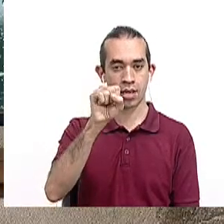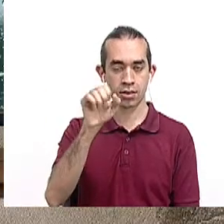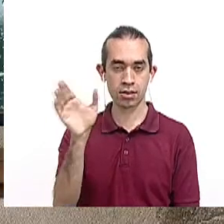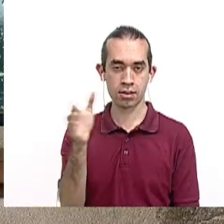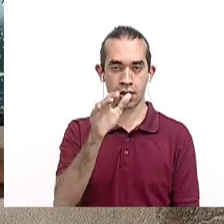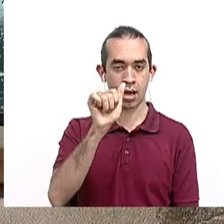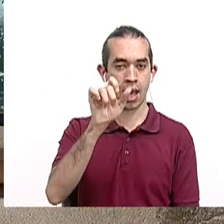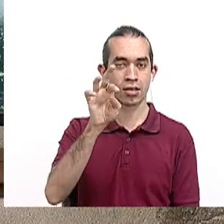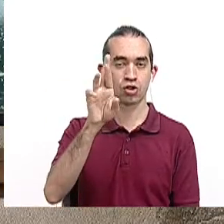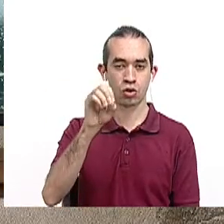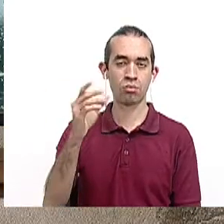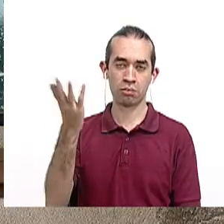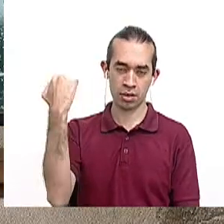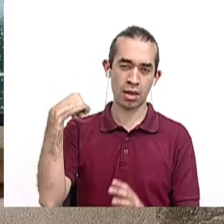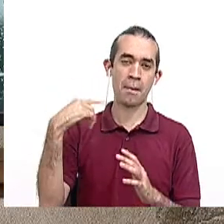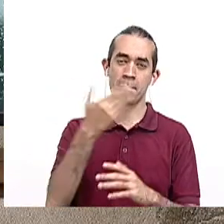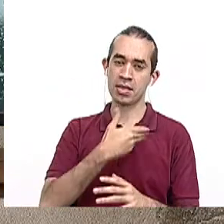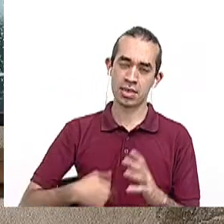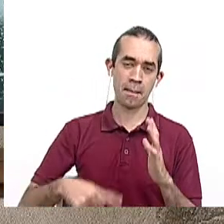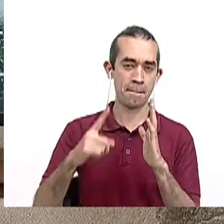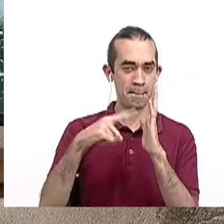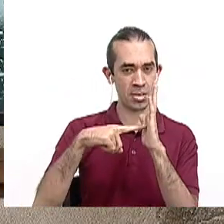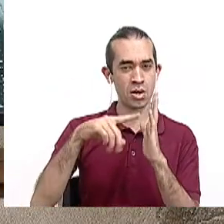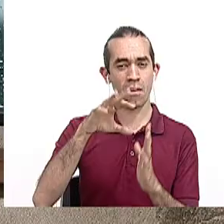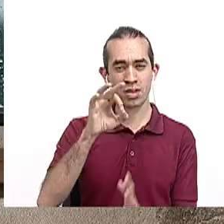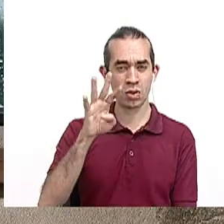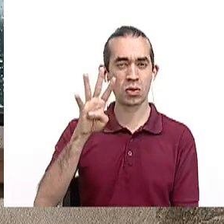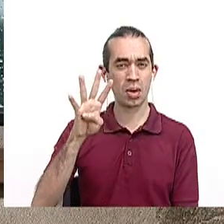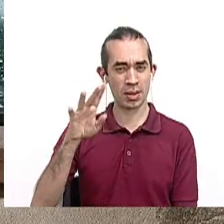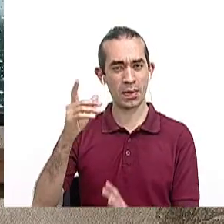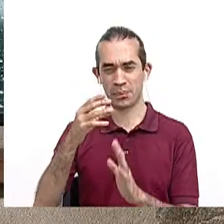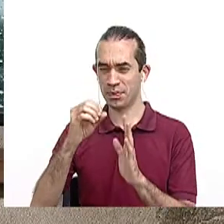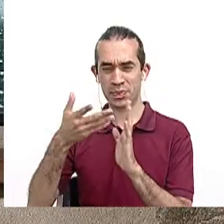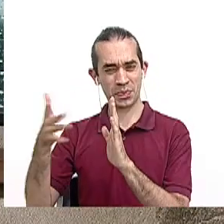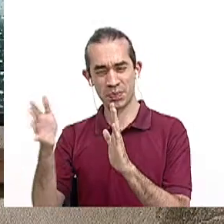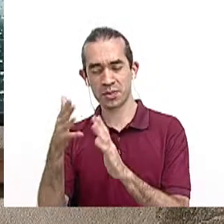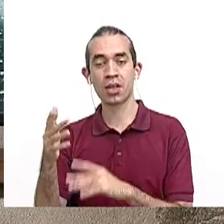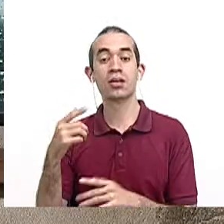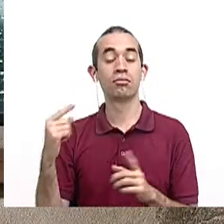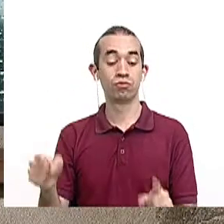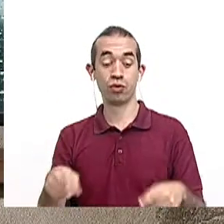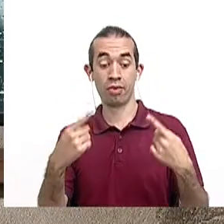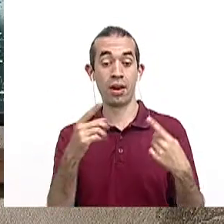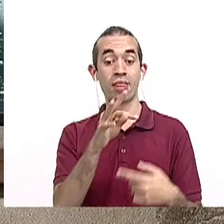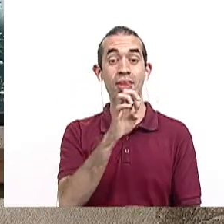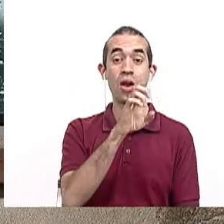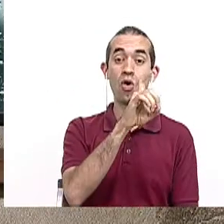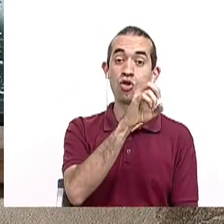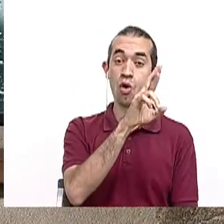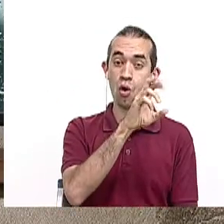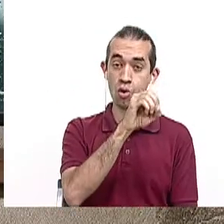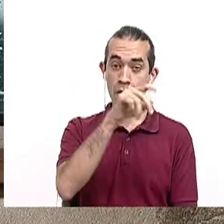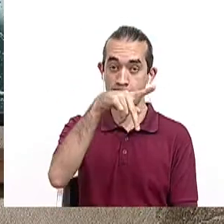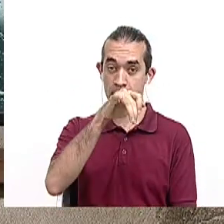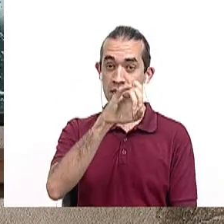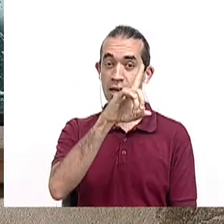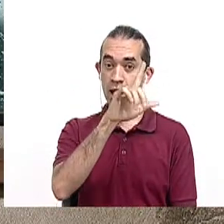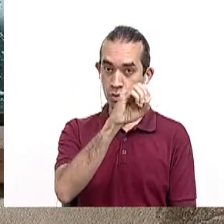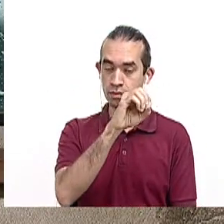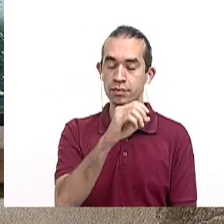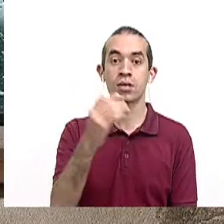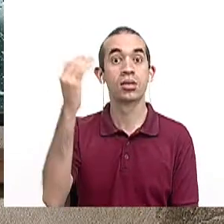la elección del 44 a Teodoro Picado Michalski. La estatua, el monumento, hay que decirlo, ha generado